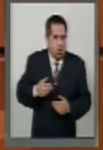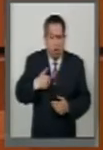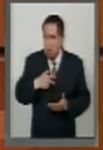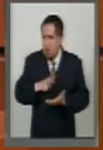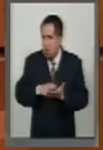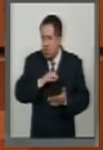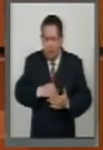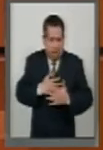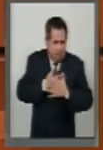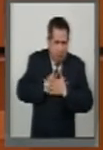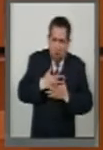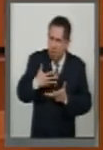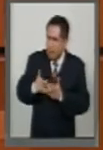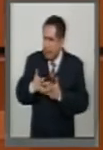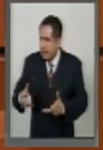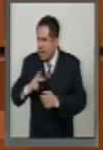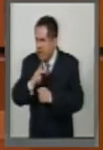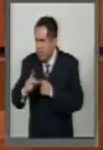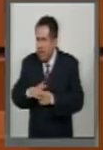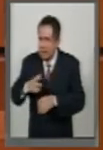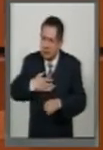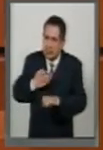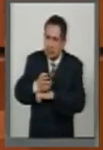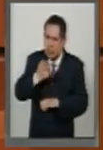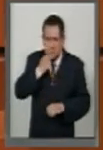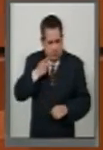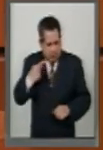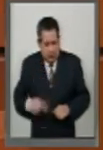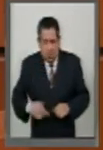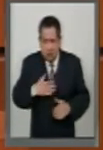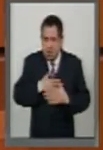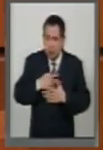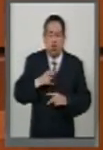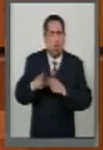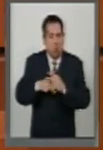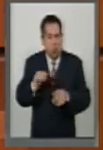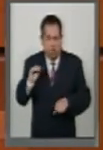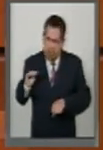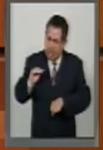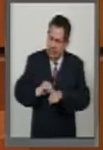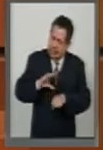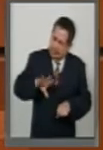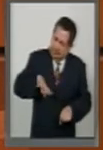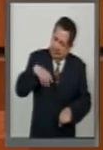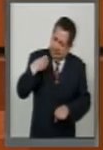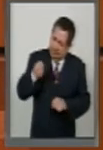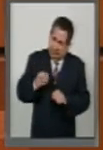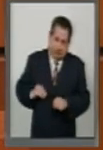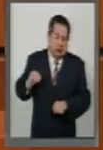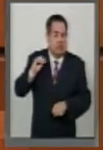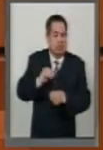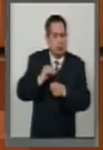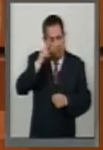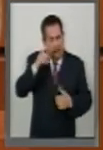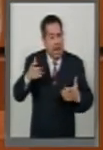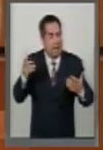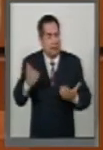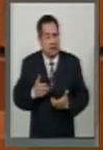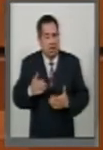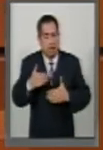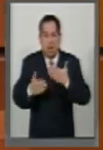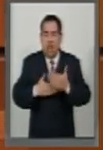mi amor a mi tierra y a mi patria, yo voy a poner todo lo que esté de mi parte para